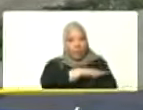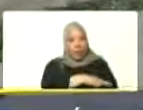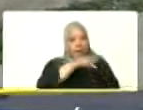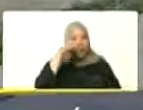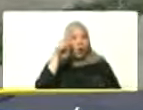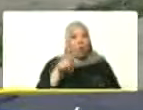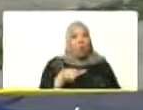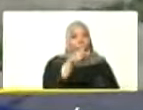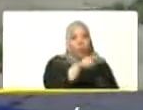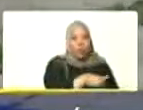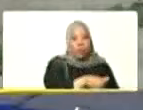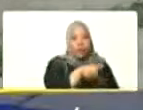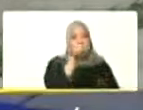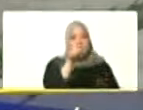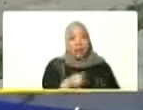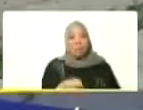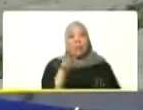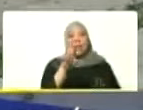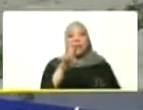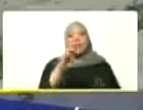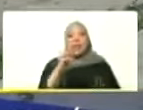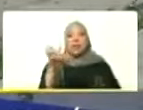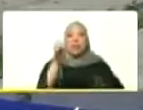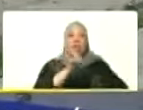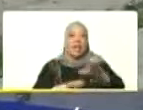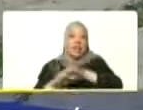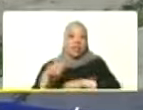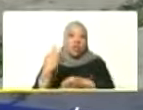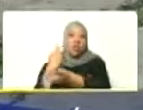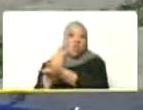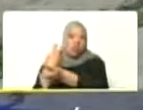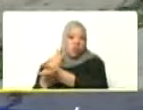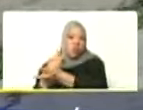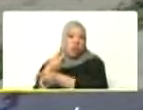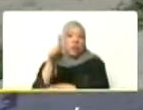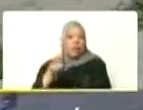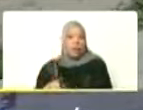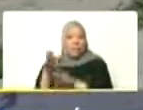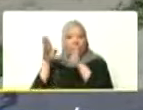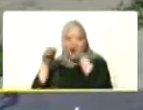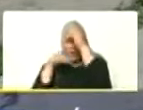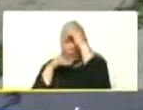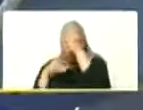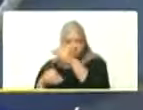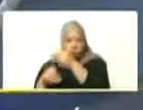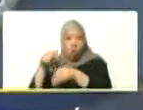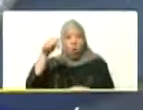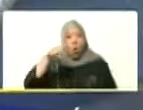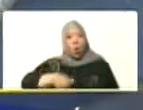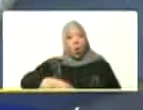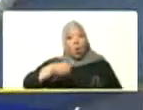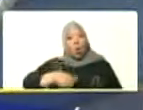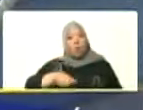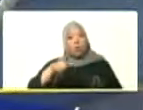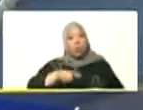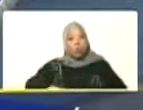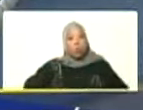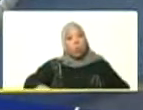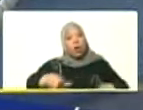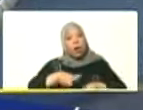3 salas de rehabilitación y un centro de alta tecnología. Para estos centros, el día de hoy, ya tenemos las